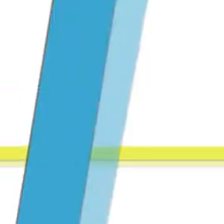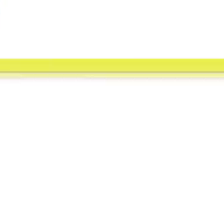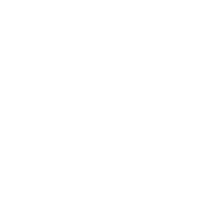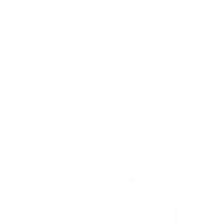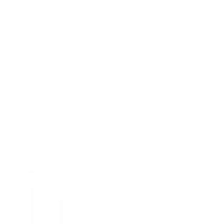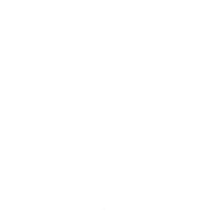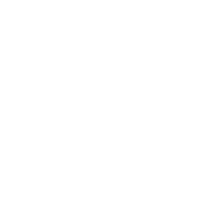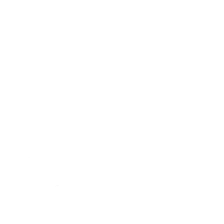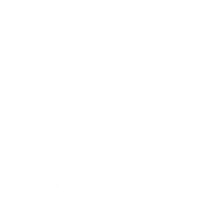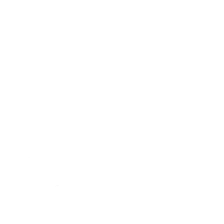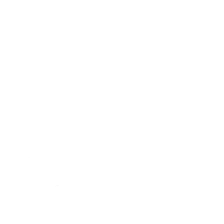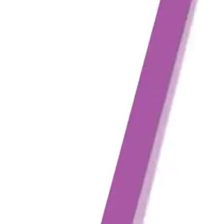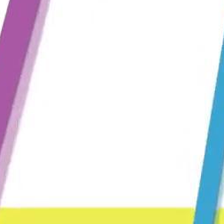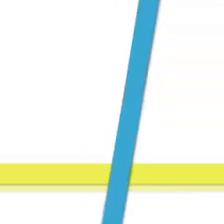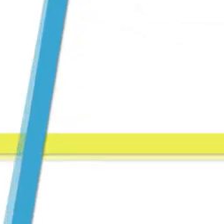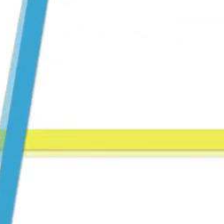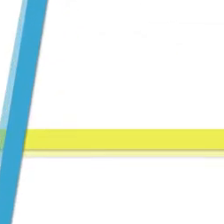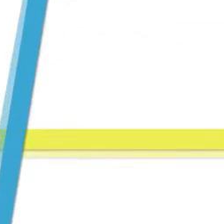i